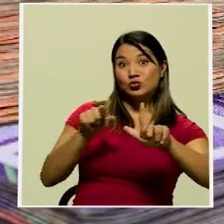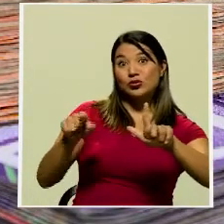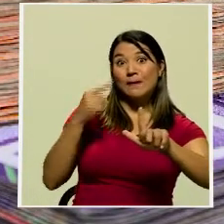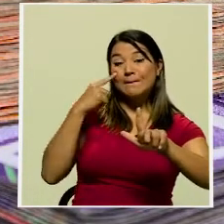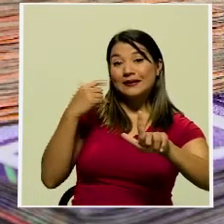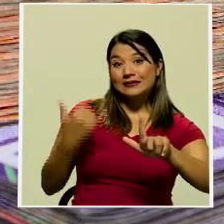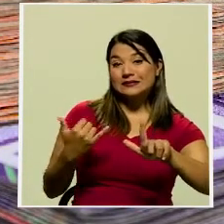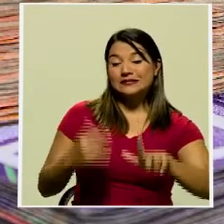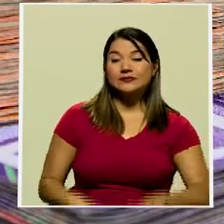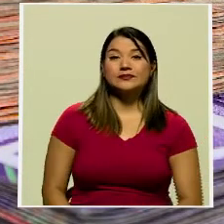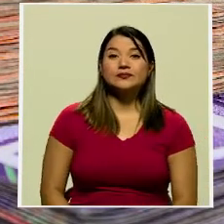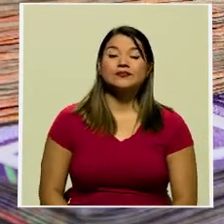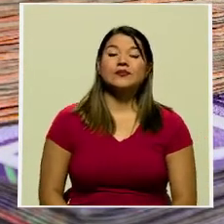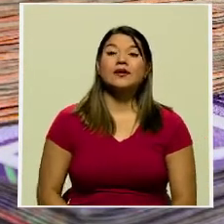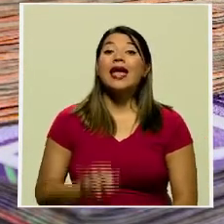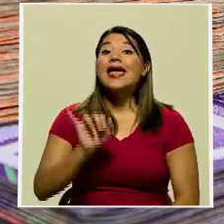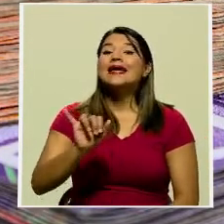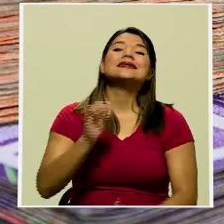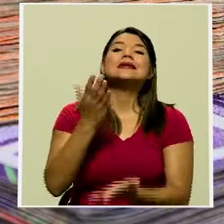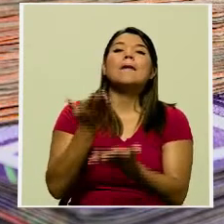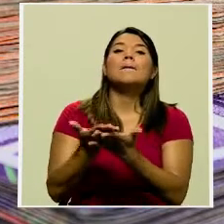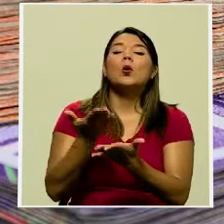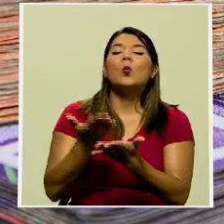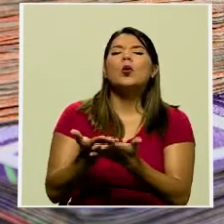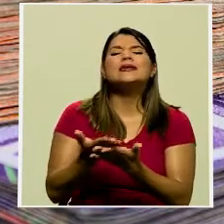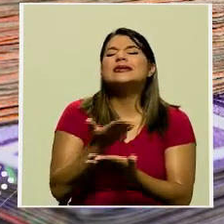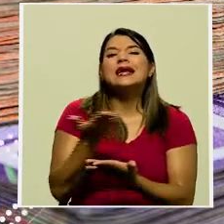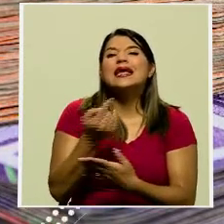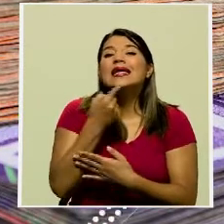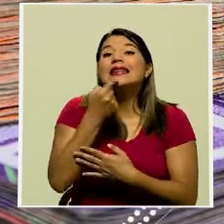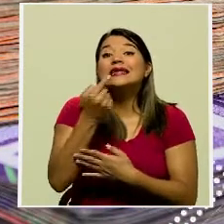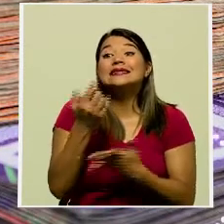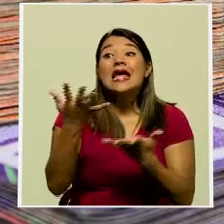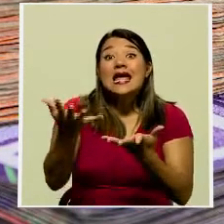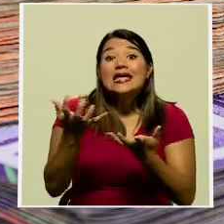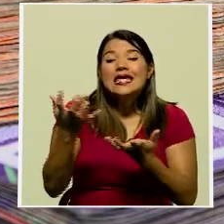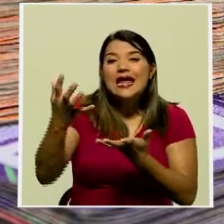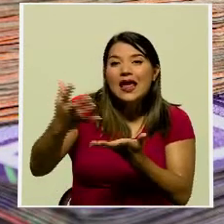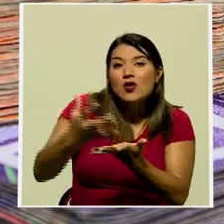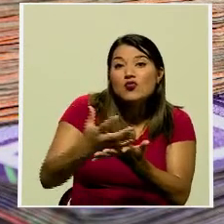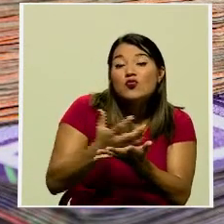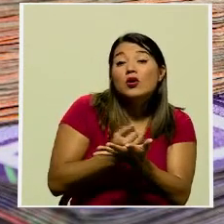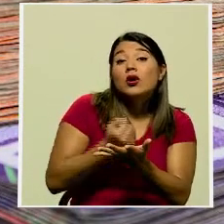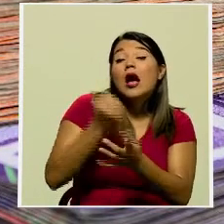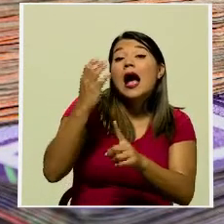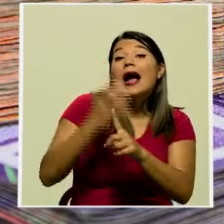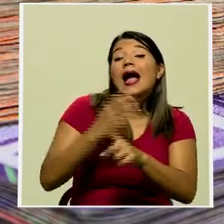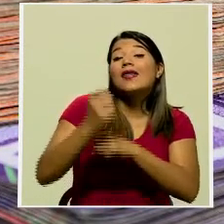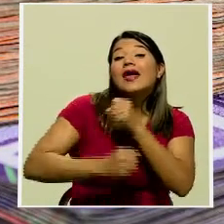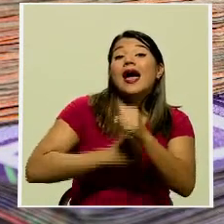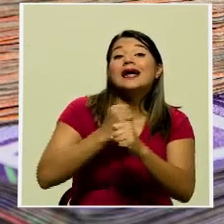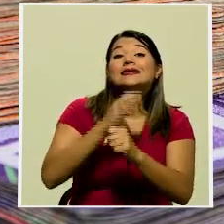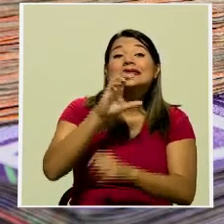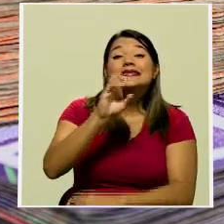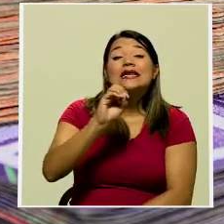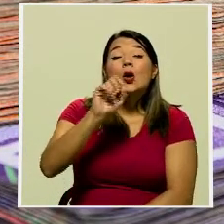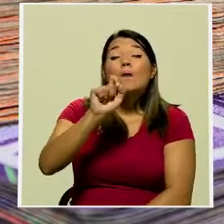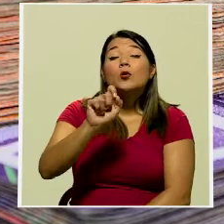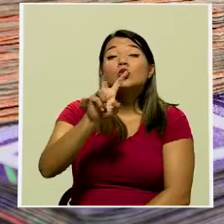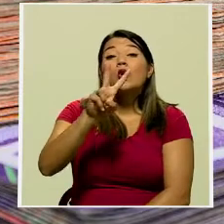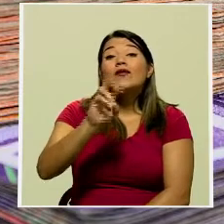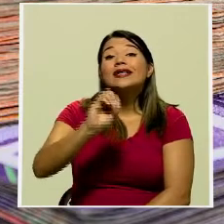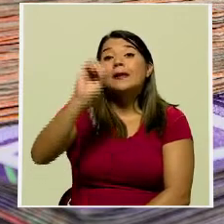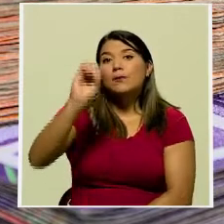ya. La propuesta pretende recaudar por año lo equivalente a 0,20% del Producto Interno